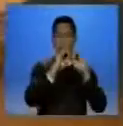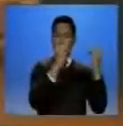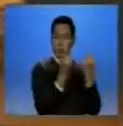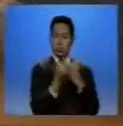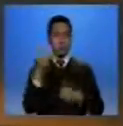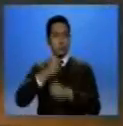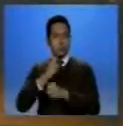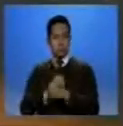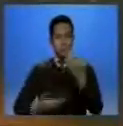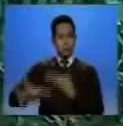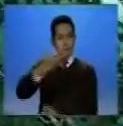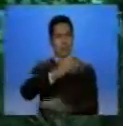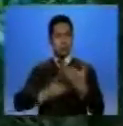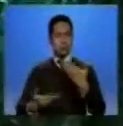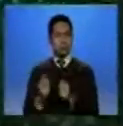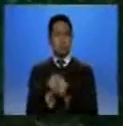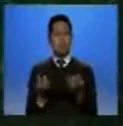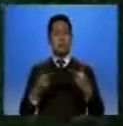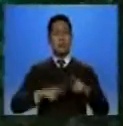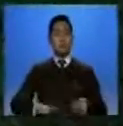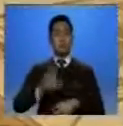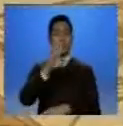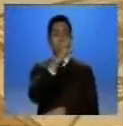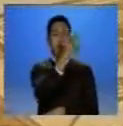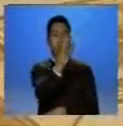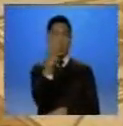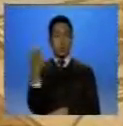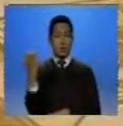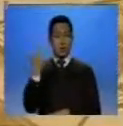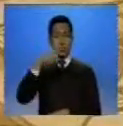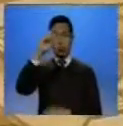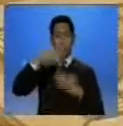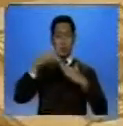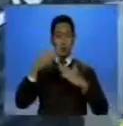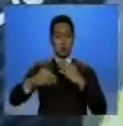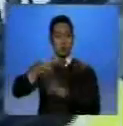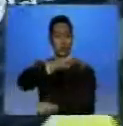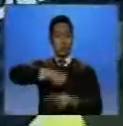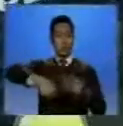2007 se ha invertido $600 millones en seguridad. Estefanía Montes de Oca, Gama Noticias.